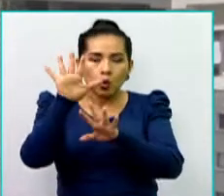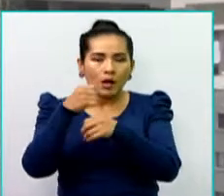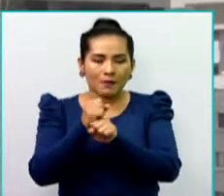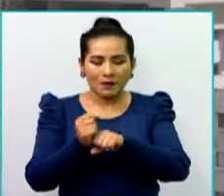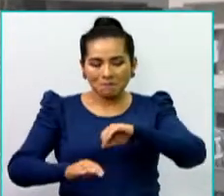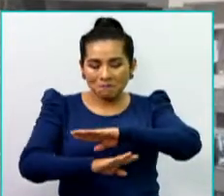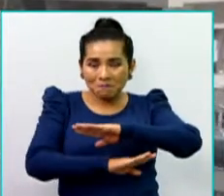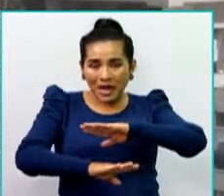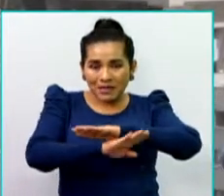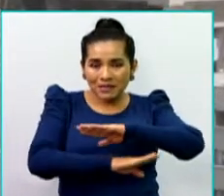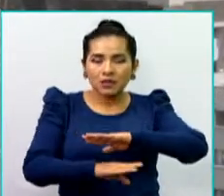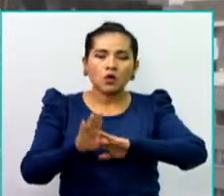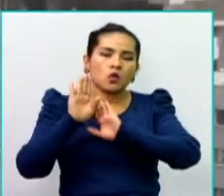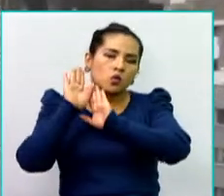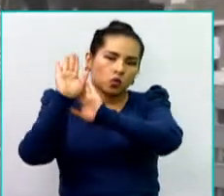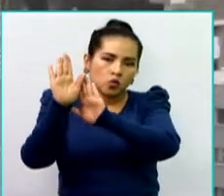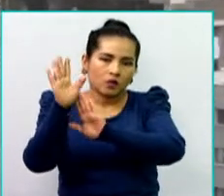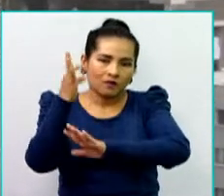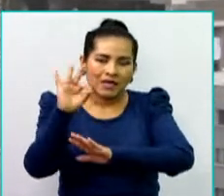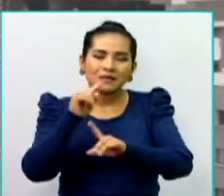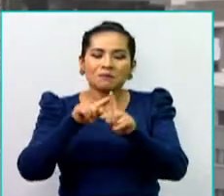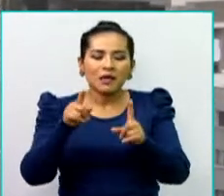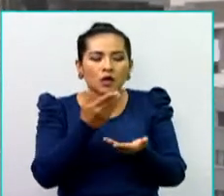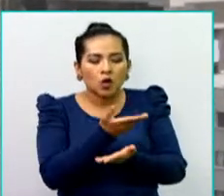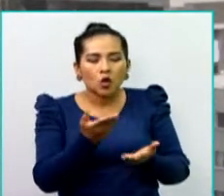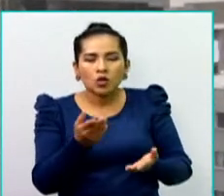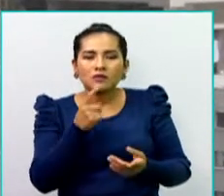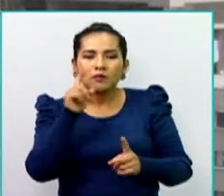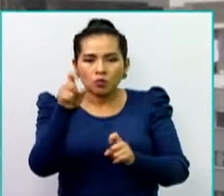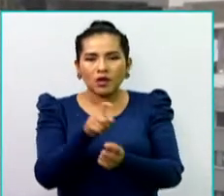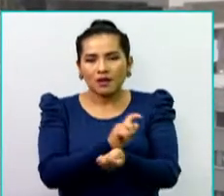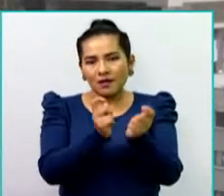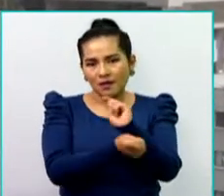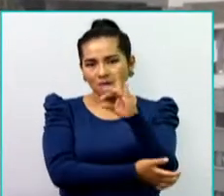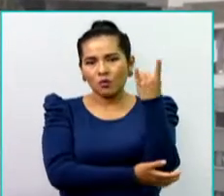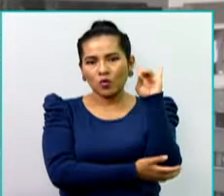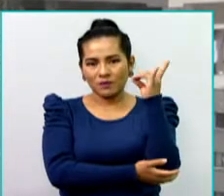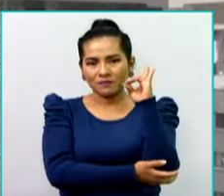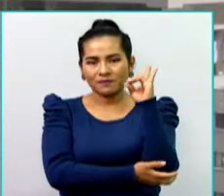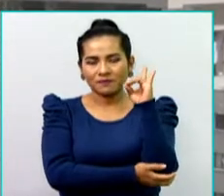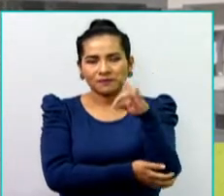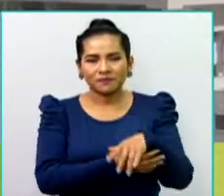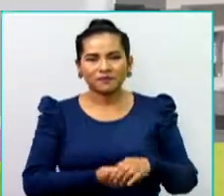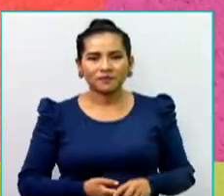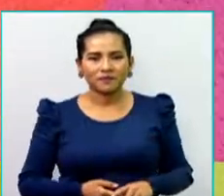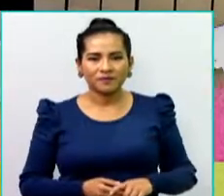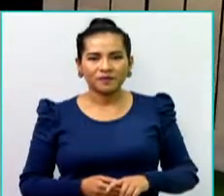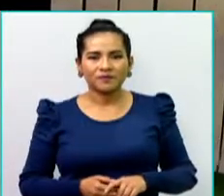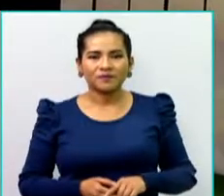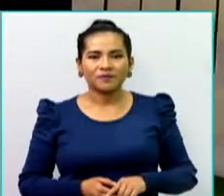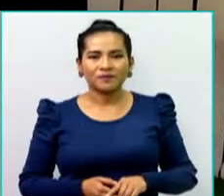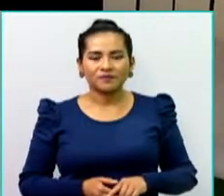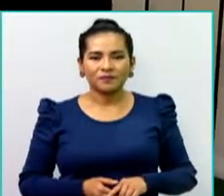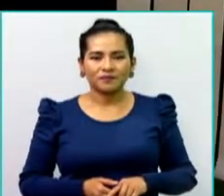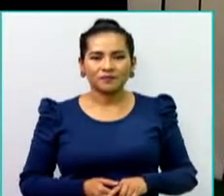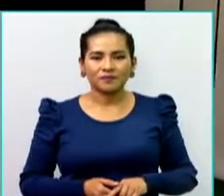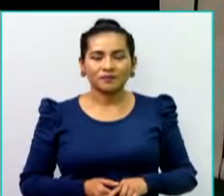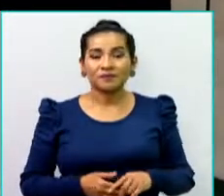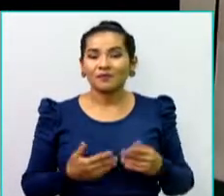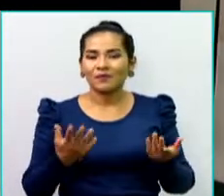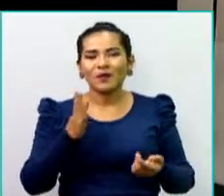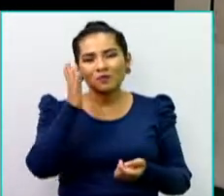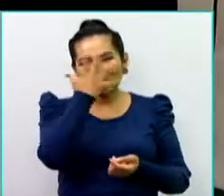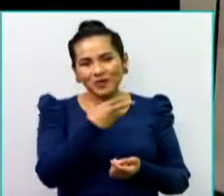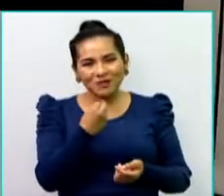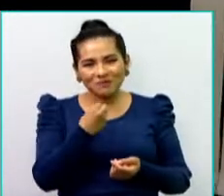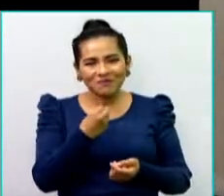aunque sea bolivianizado totalmente. Eso podría decir. Ha sido tan bonito